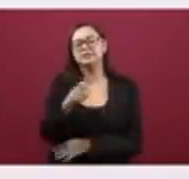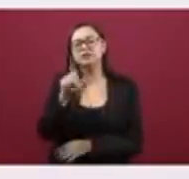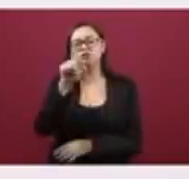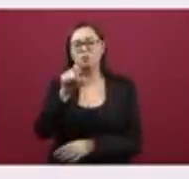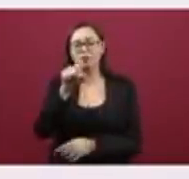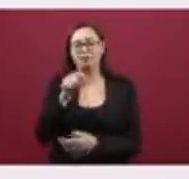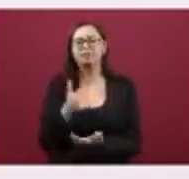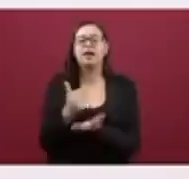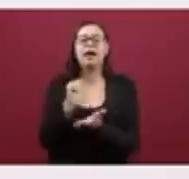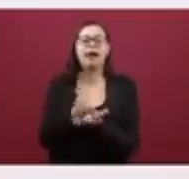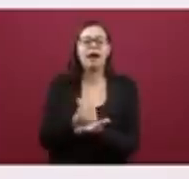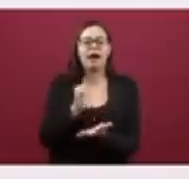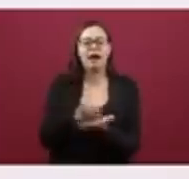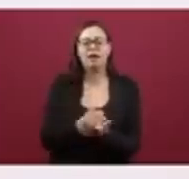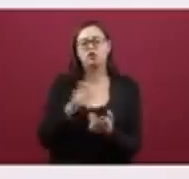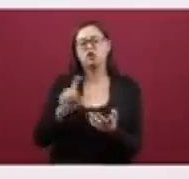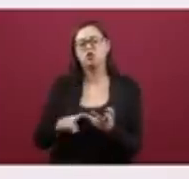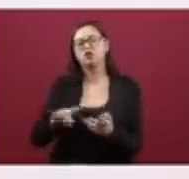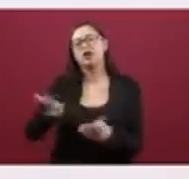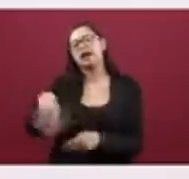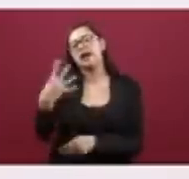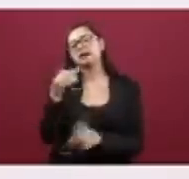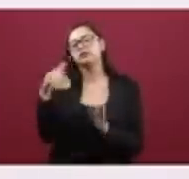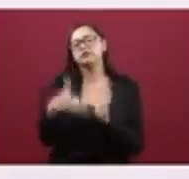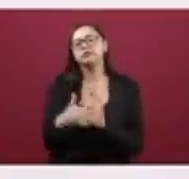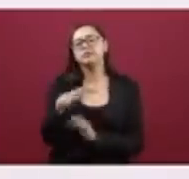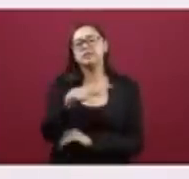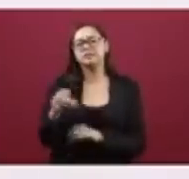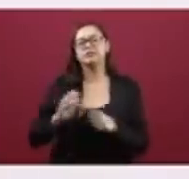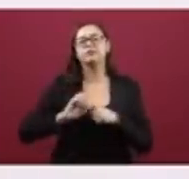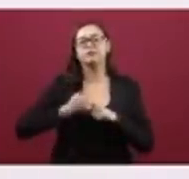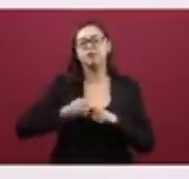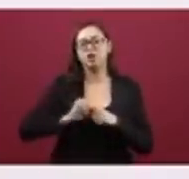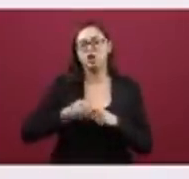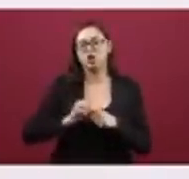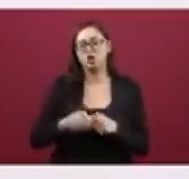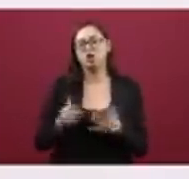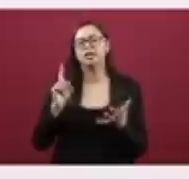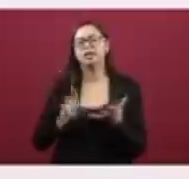el arroz 14.500 el frijol